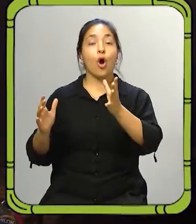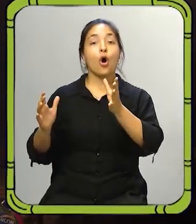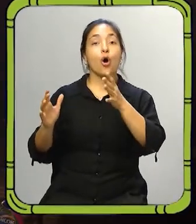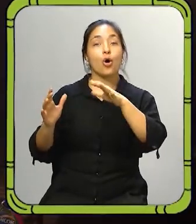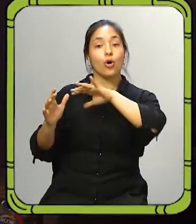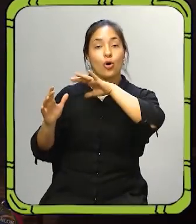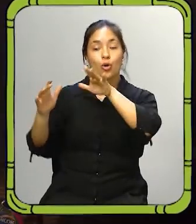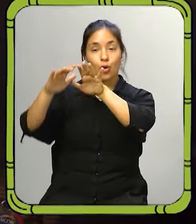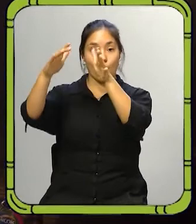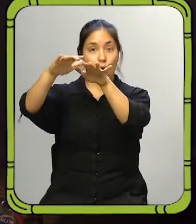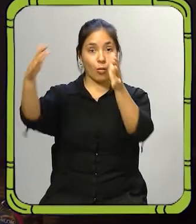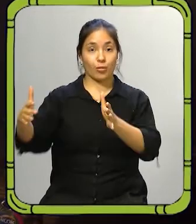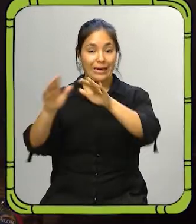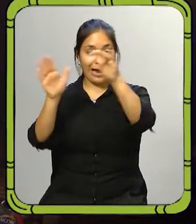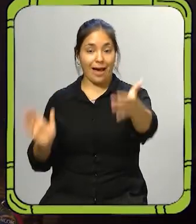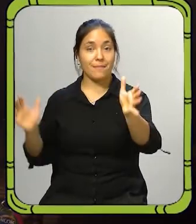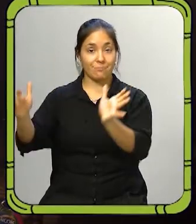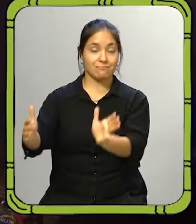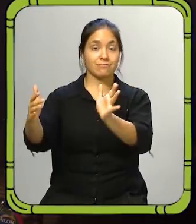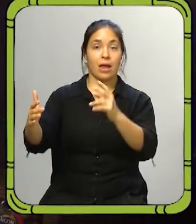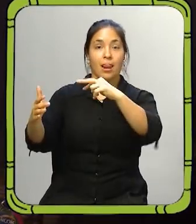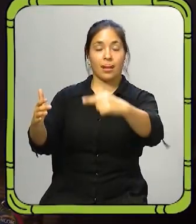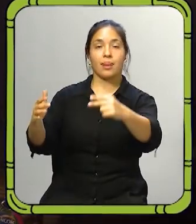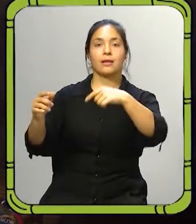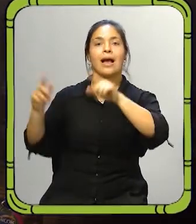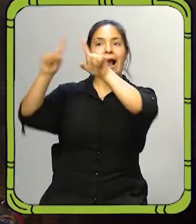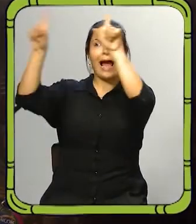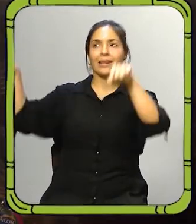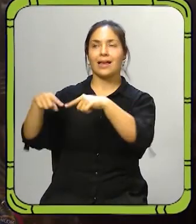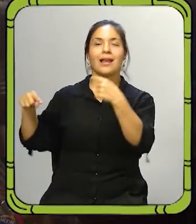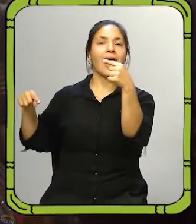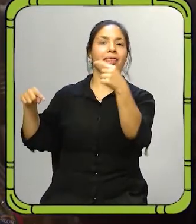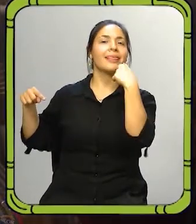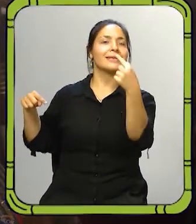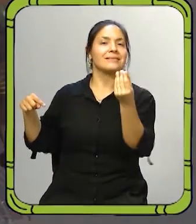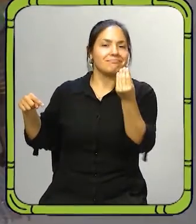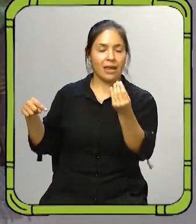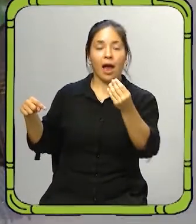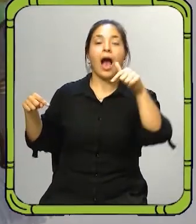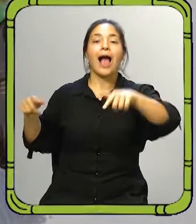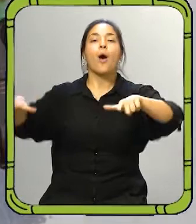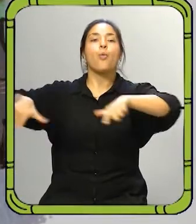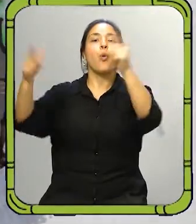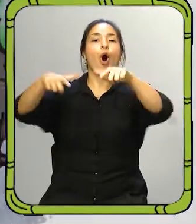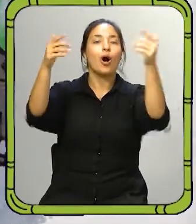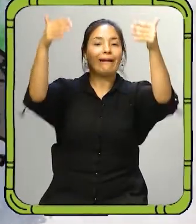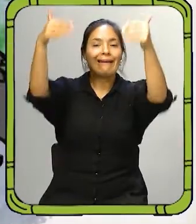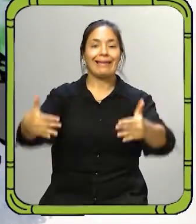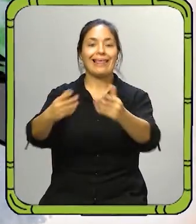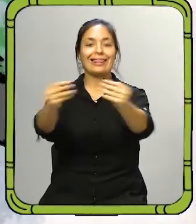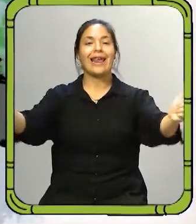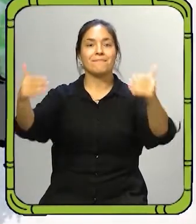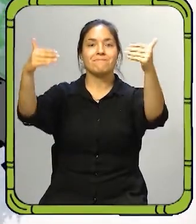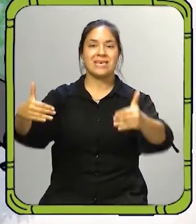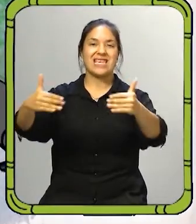cartel en el que decía: aquí termina el bosque de Sarvadalanga. Le habían puesto un